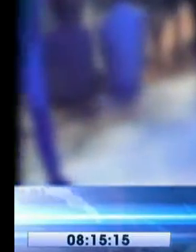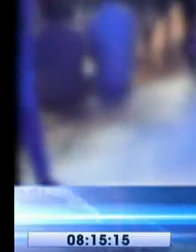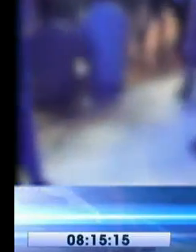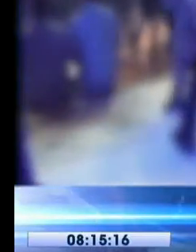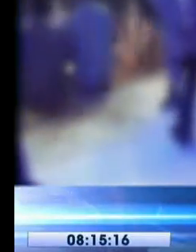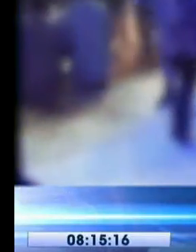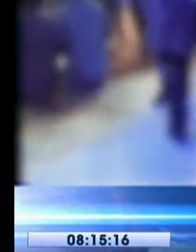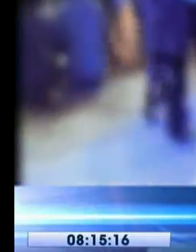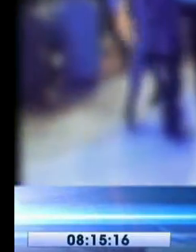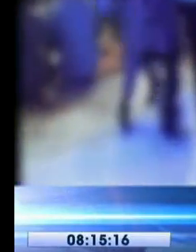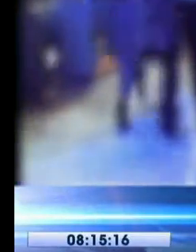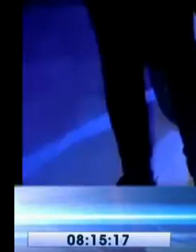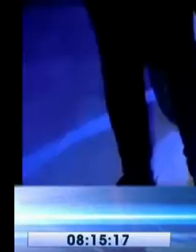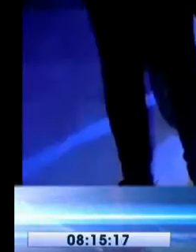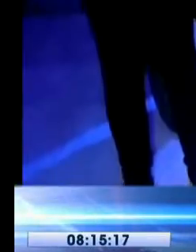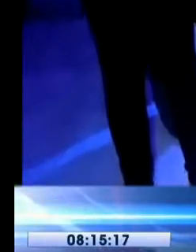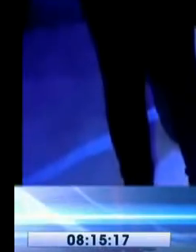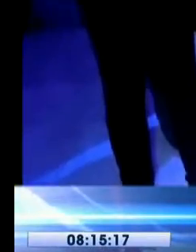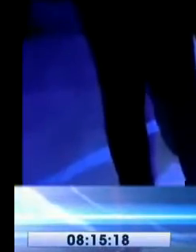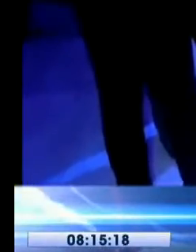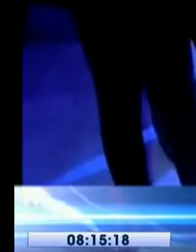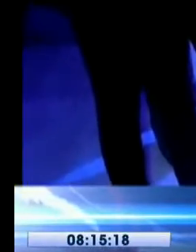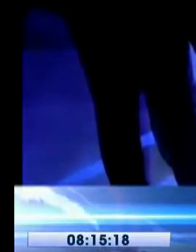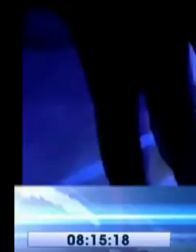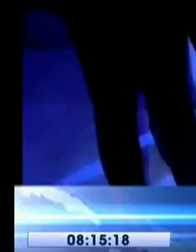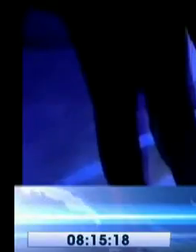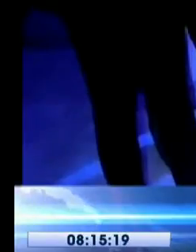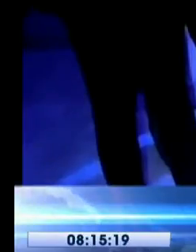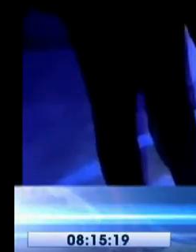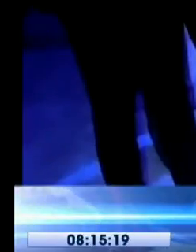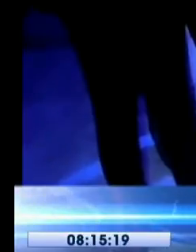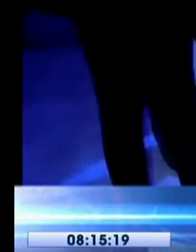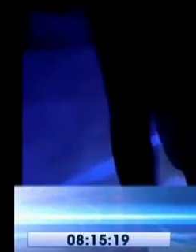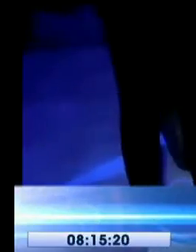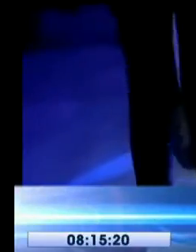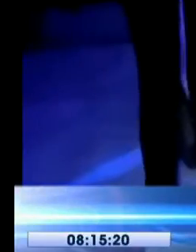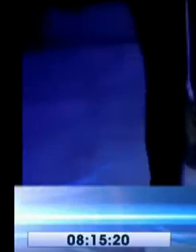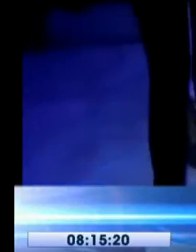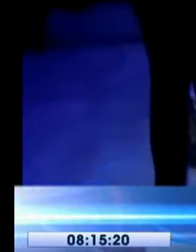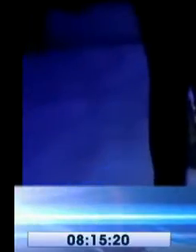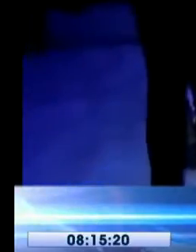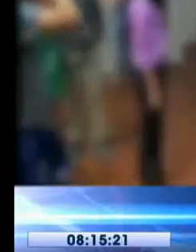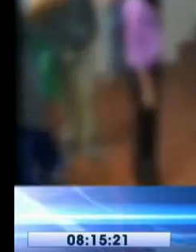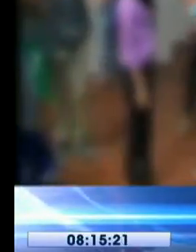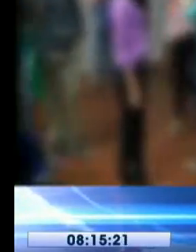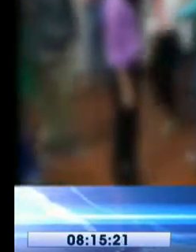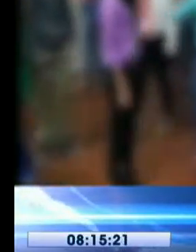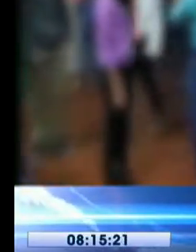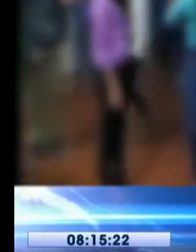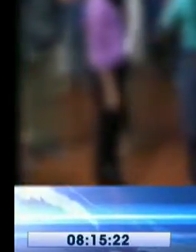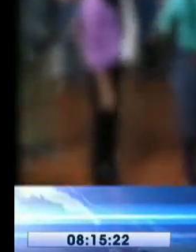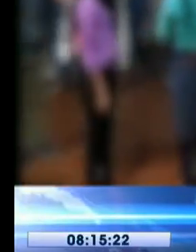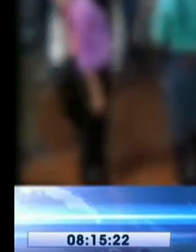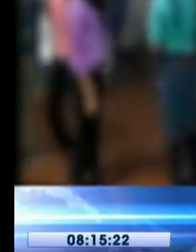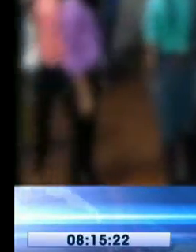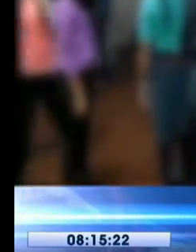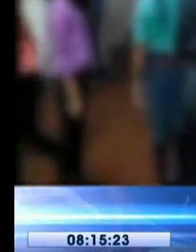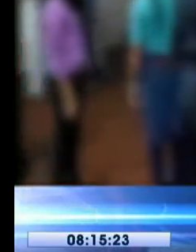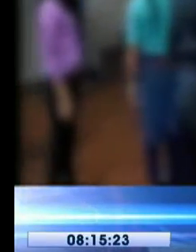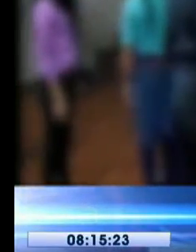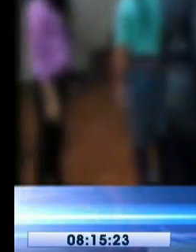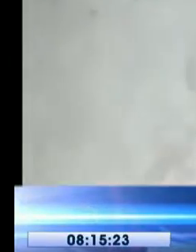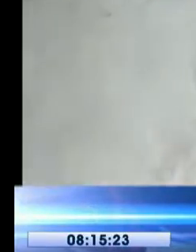¿Sabe dónde está su hijo? Mucha atención. 80 menores de edad fueron encontrados en el interior de una